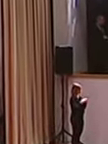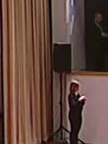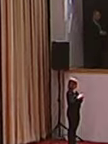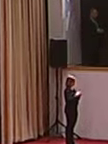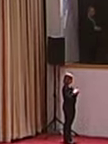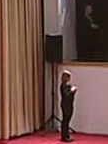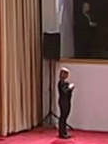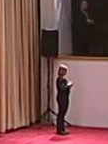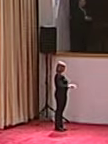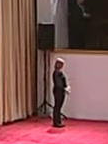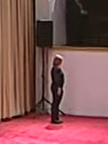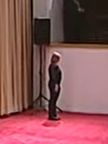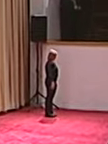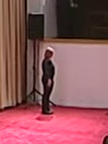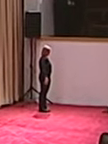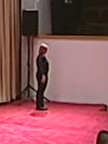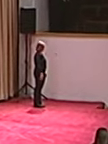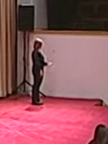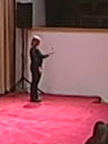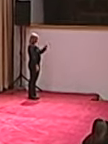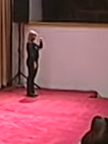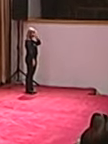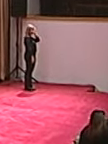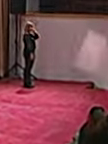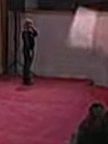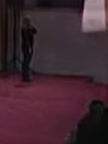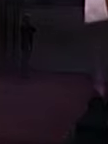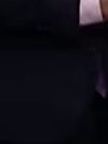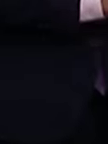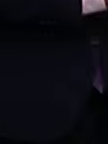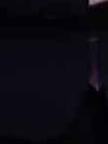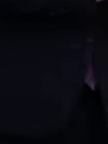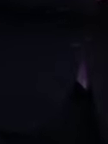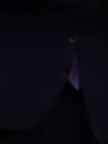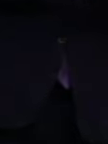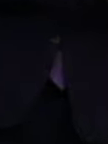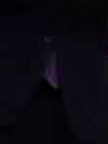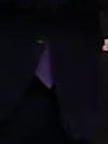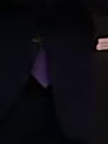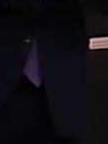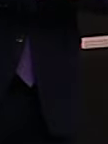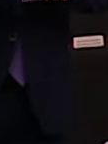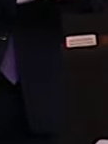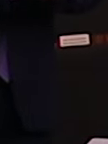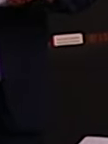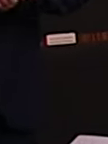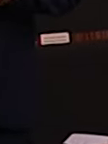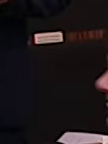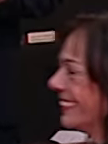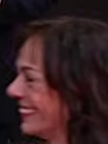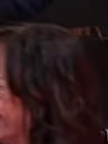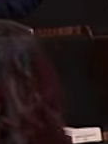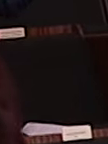también, como hoy vamos a ver en esta retransmisión que la Televisión Municipal de Granada les acerca a todos los